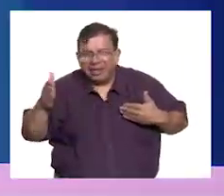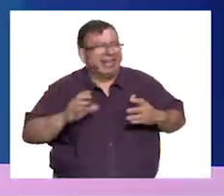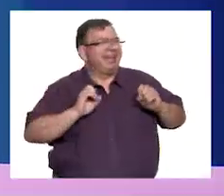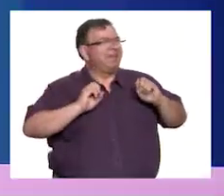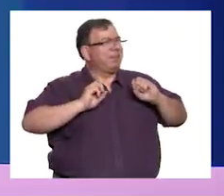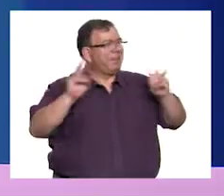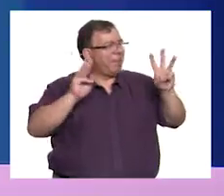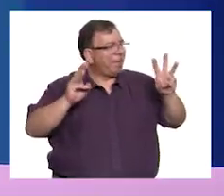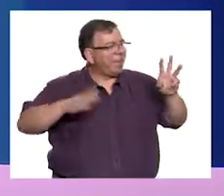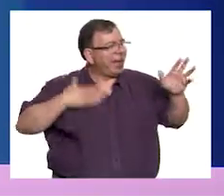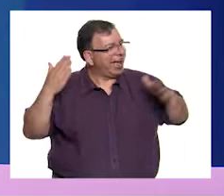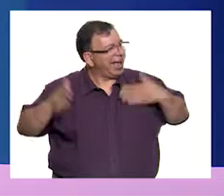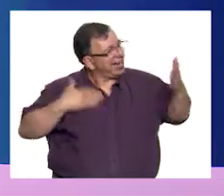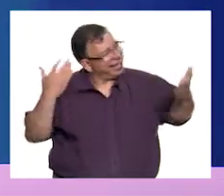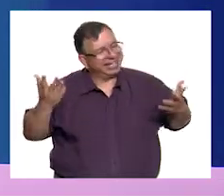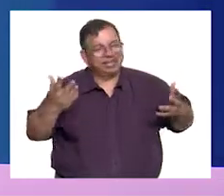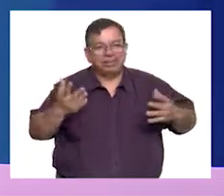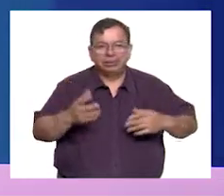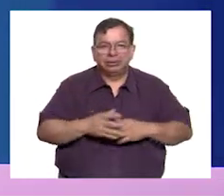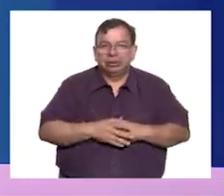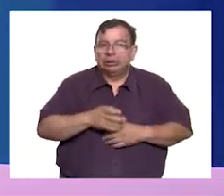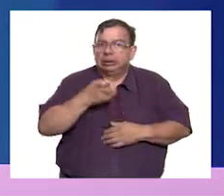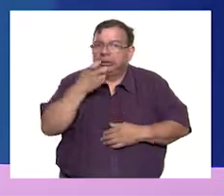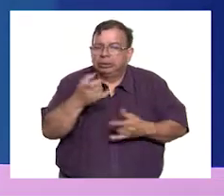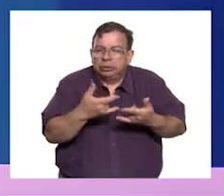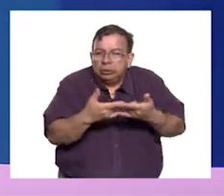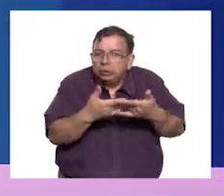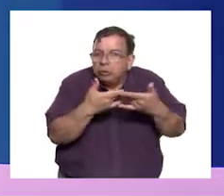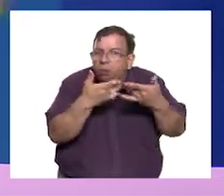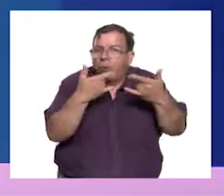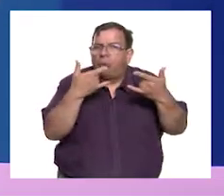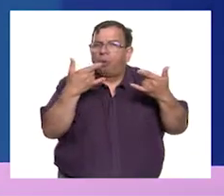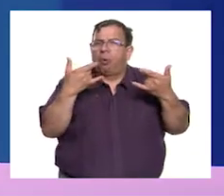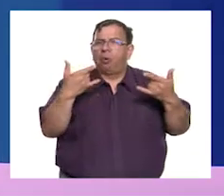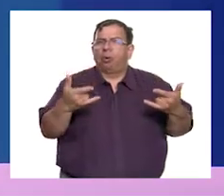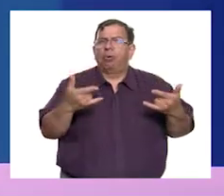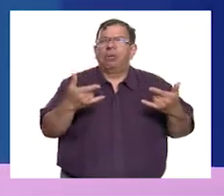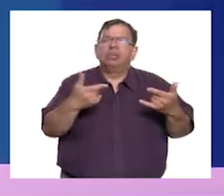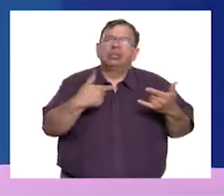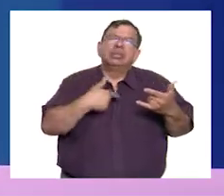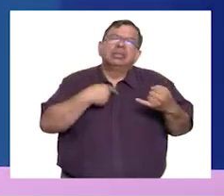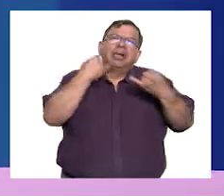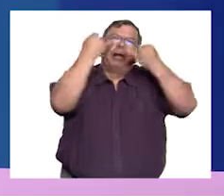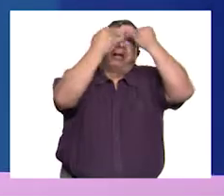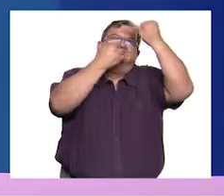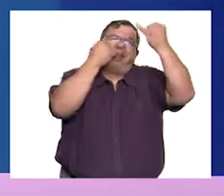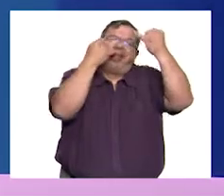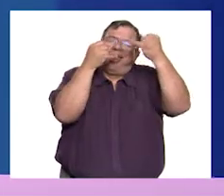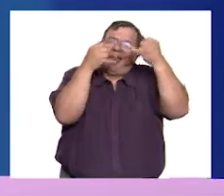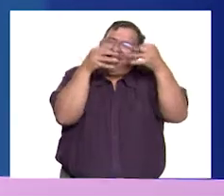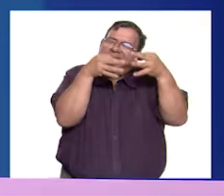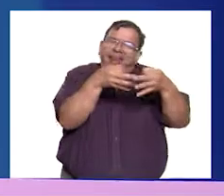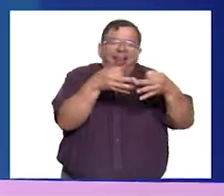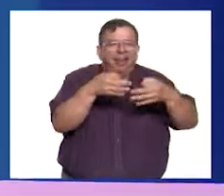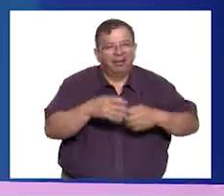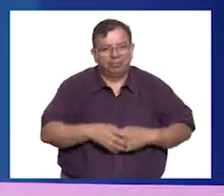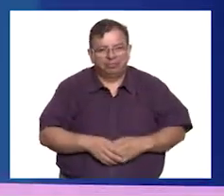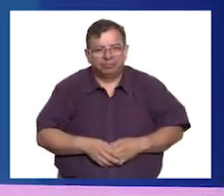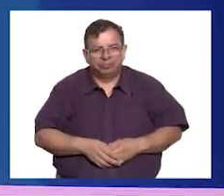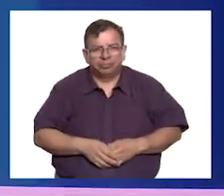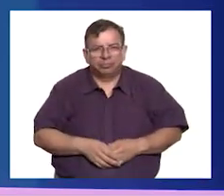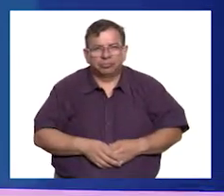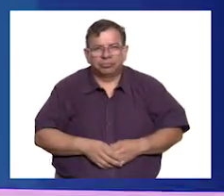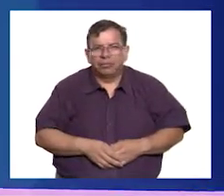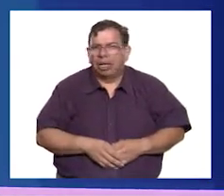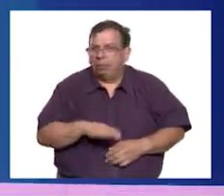alegría! ¡Ay, porque esos cuentos han atrapado mi imaginación! ¡Ay! ¡Ay, no